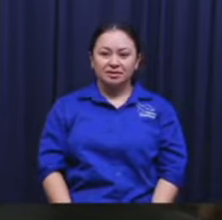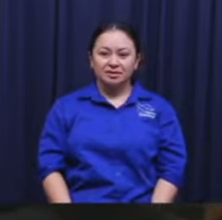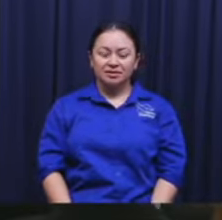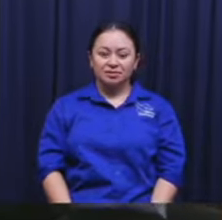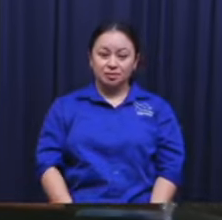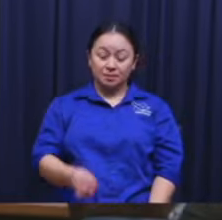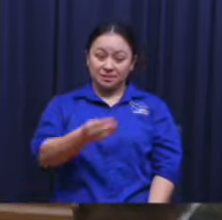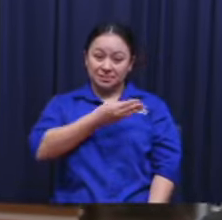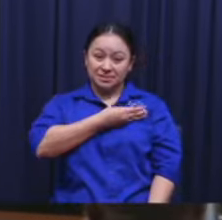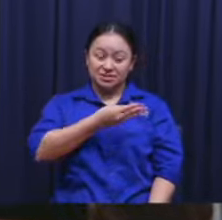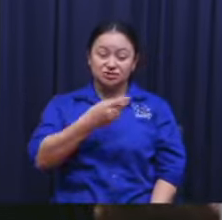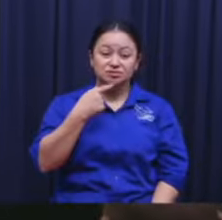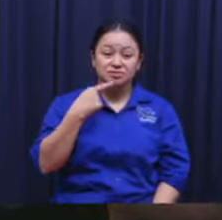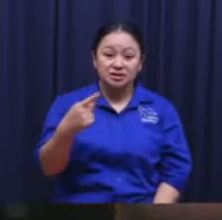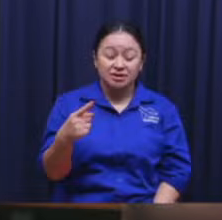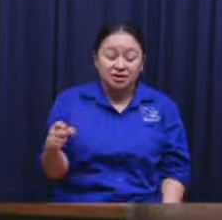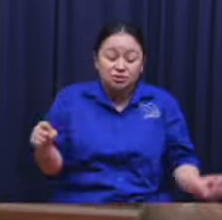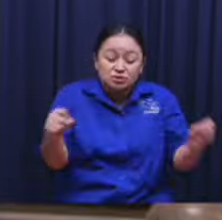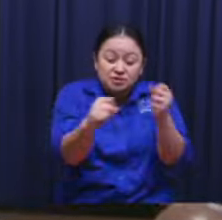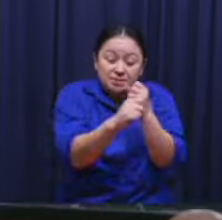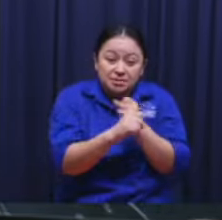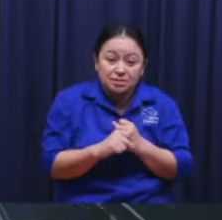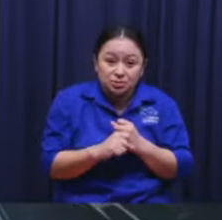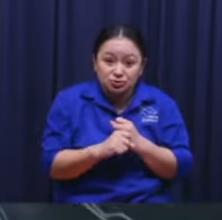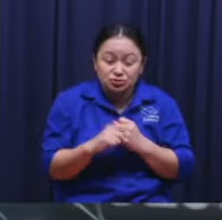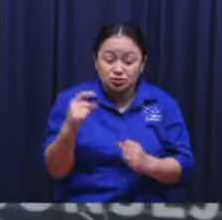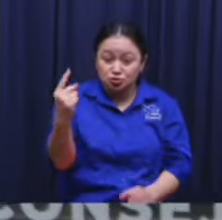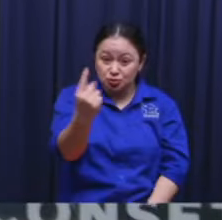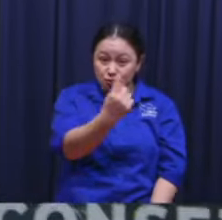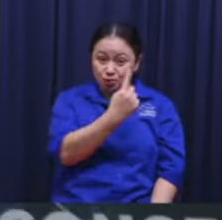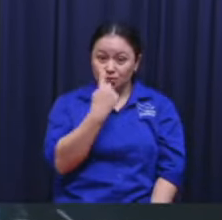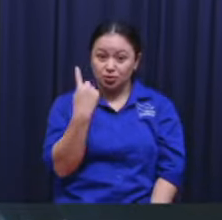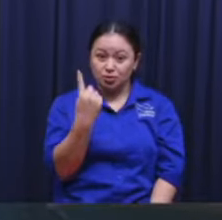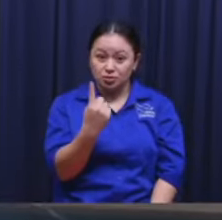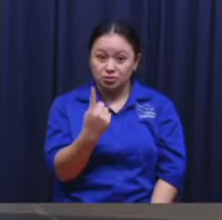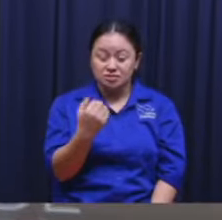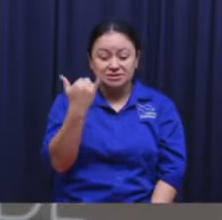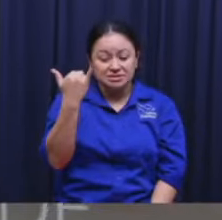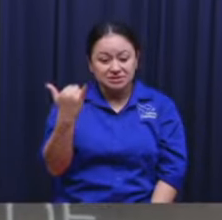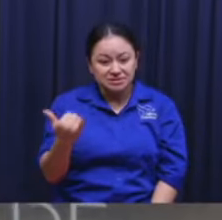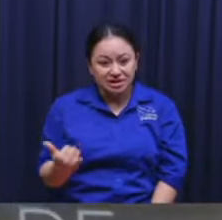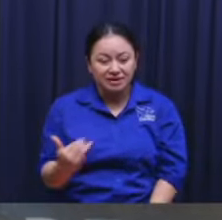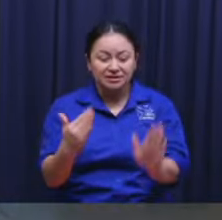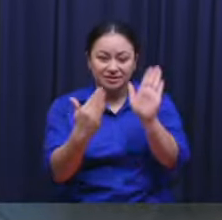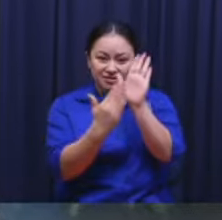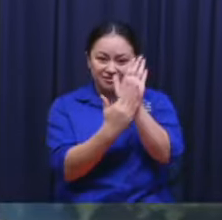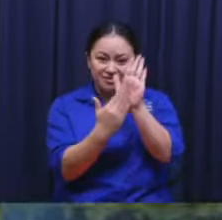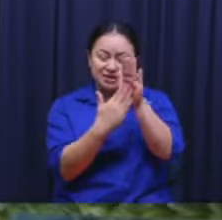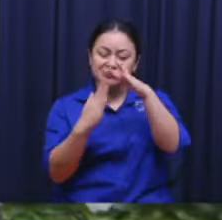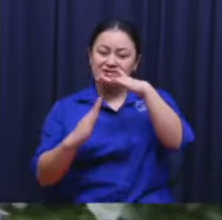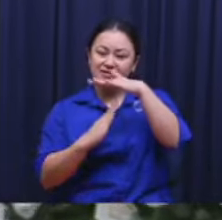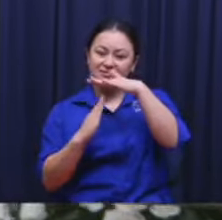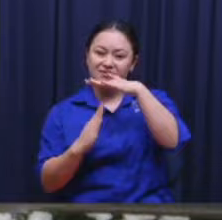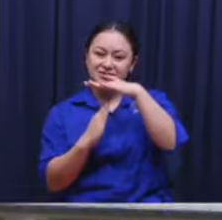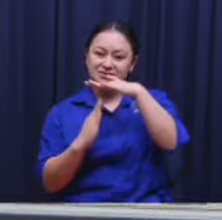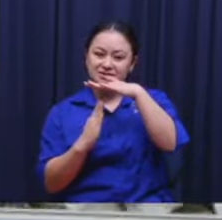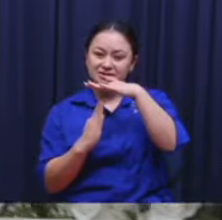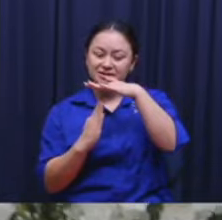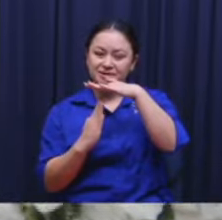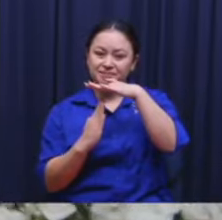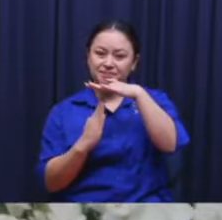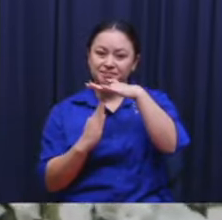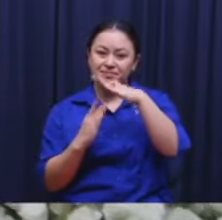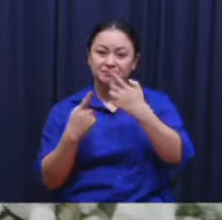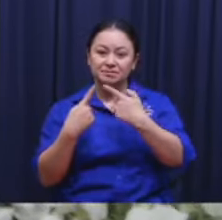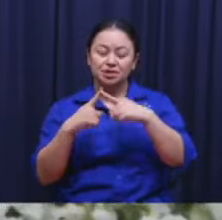otros. Vaya, ya está el principio puesto. Ahora, ¿cuál es el termómetro de saber si me